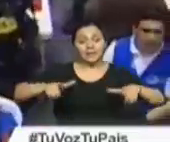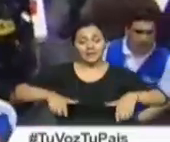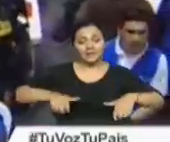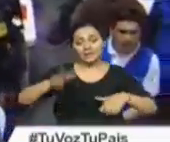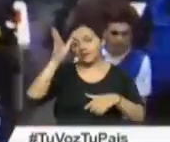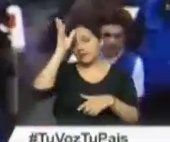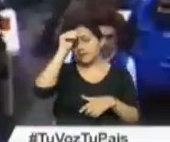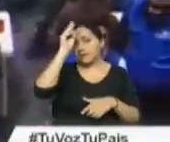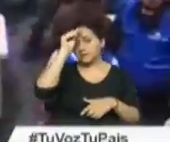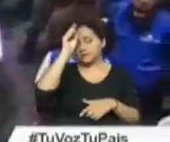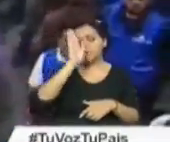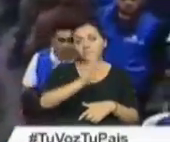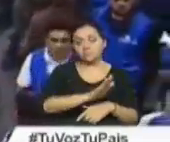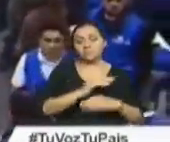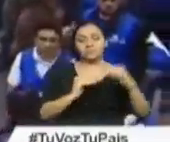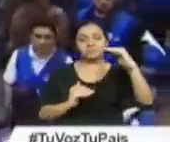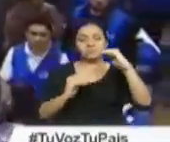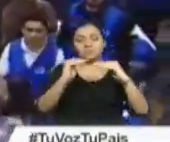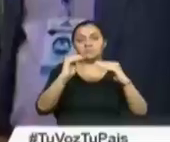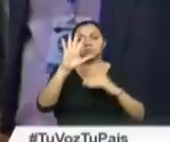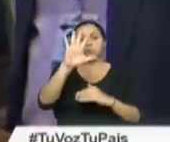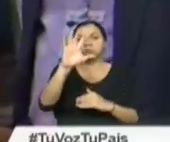y Jorge Glass de País alcanzó